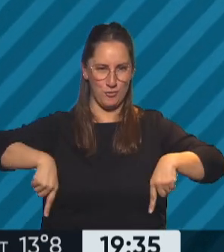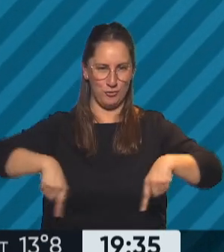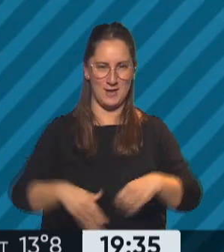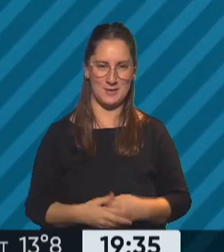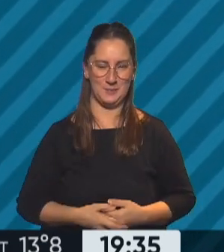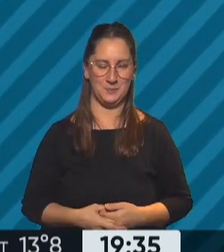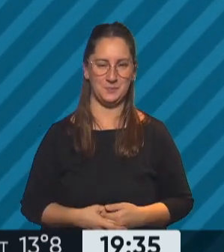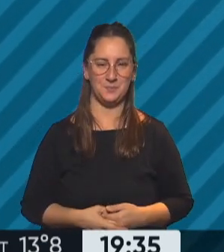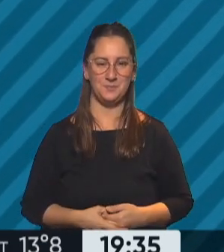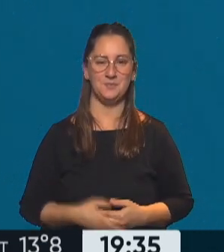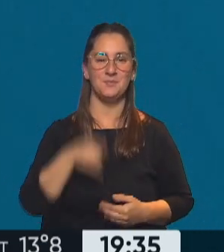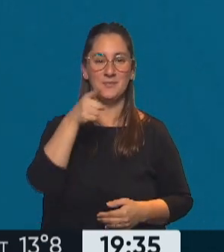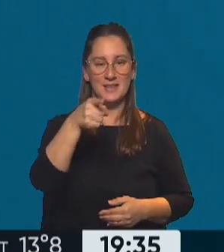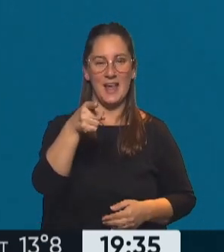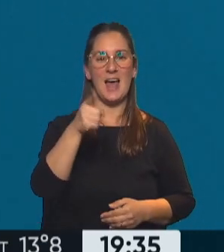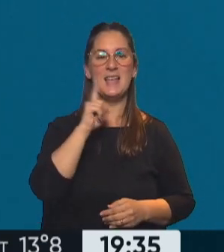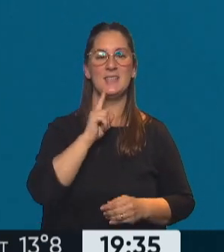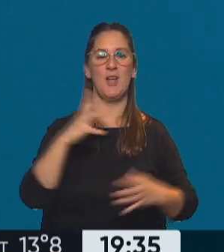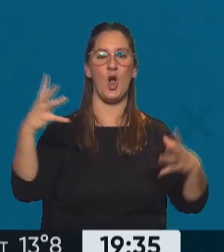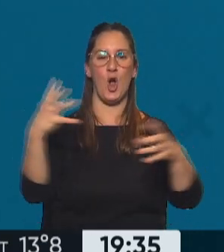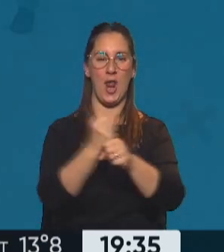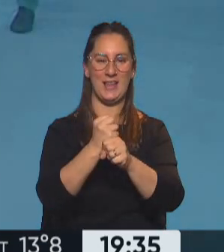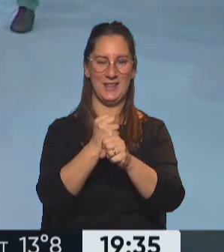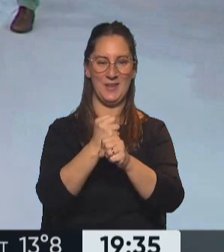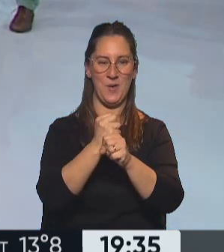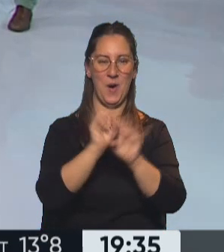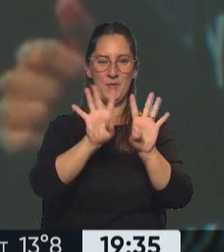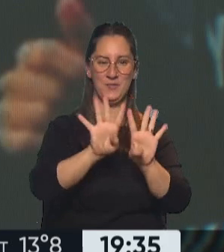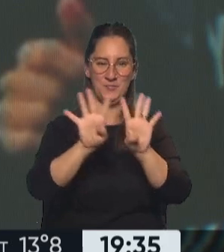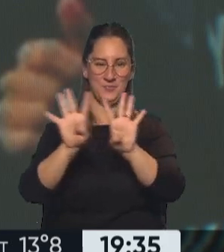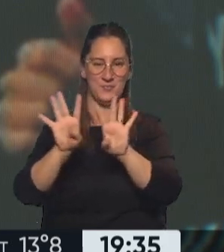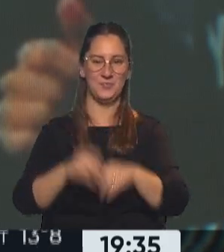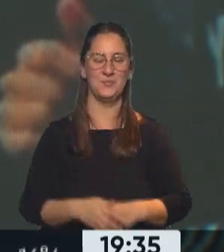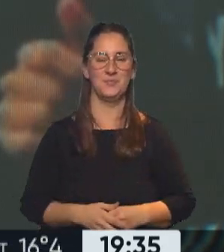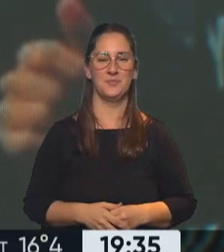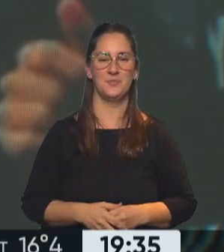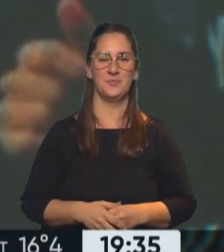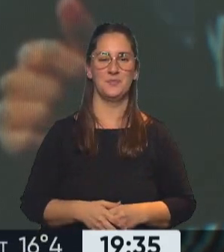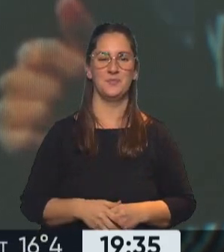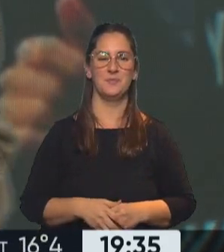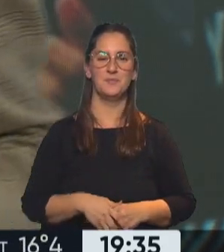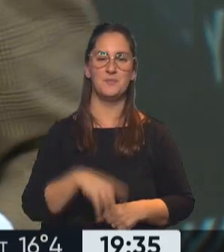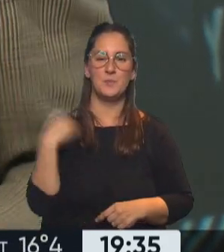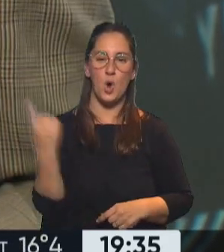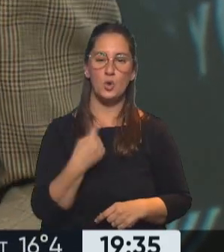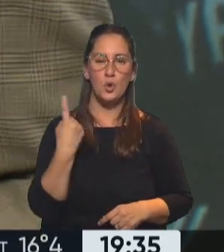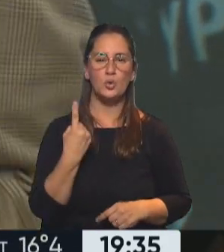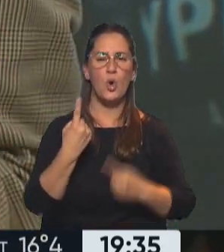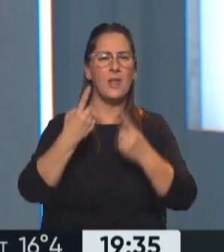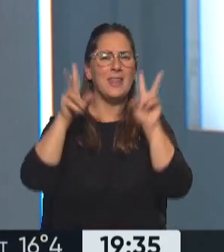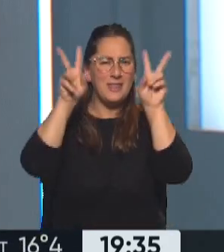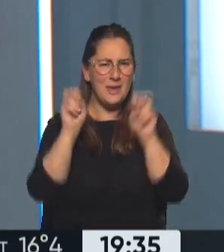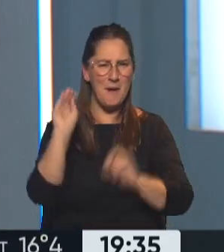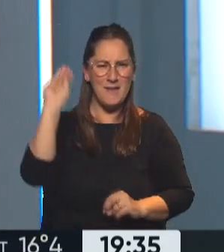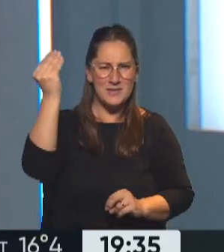Bueno, ahí está la Beta Rogue, el Bondi, qué sé yo. Y se viene, y somos testigos de lo de Brasil. ¿Qué